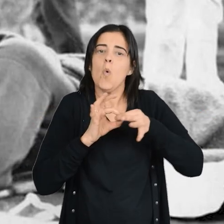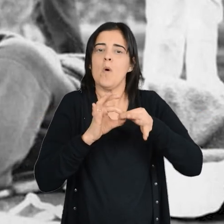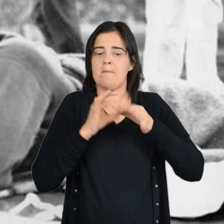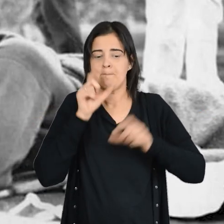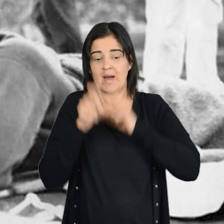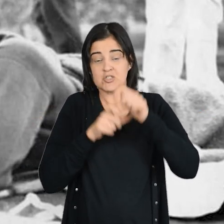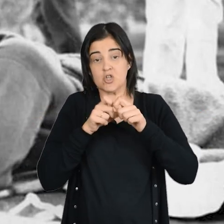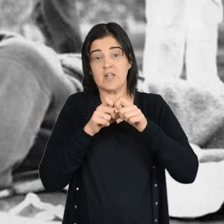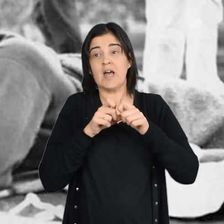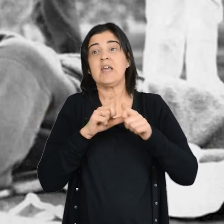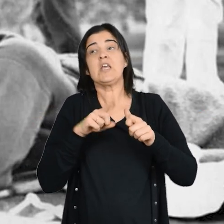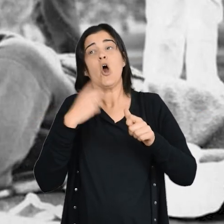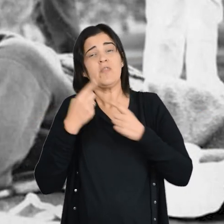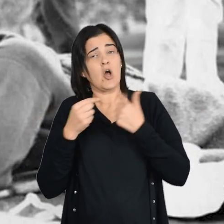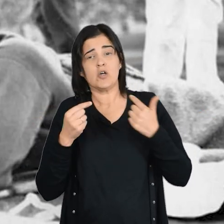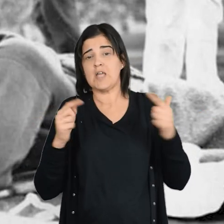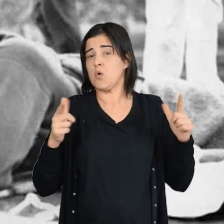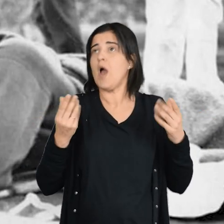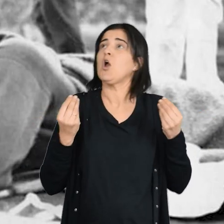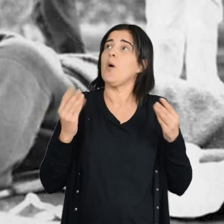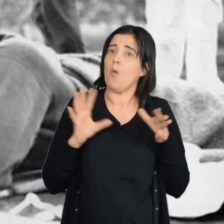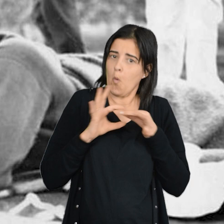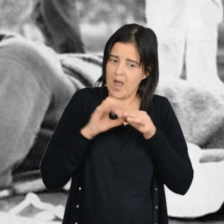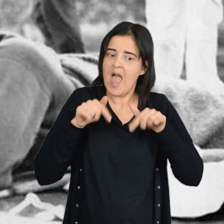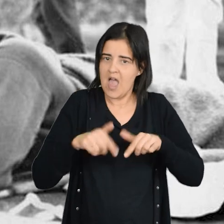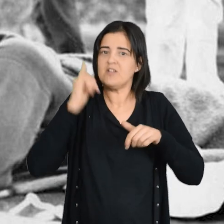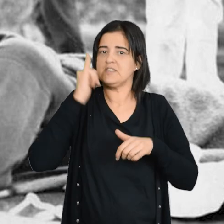una manera que pocas otras cosas lo hacen